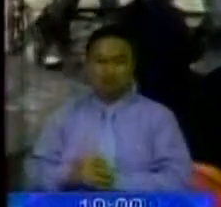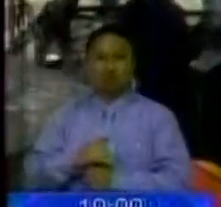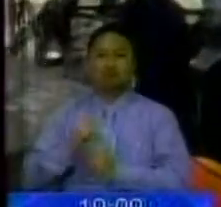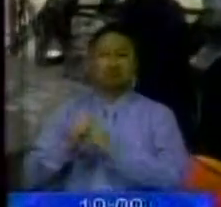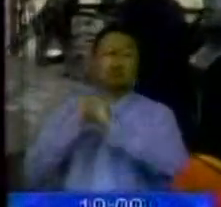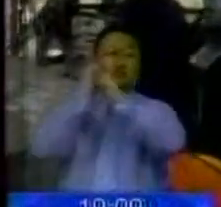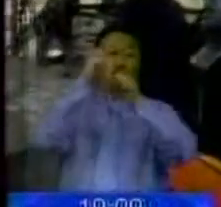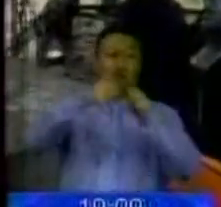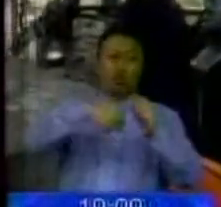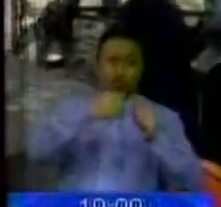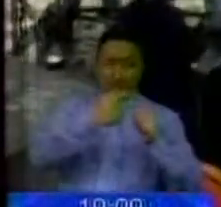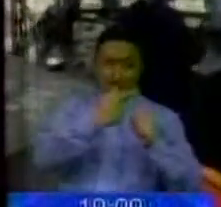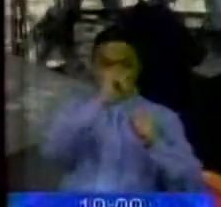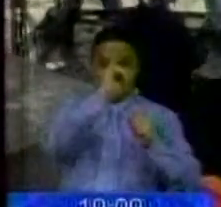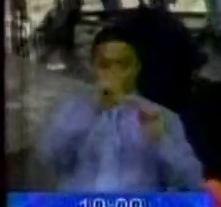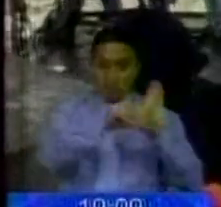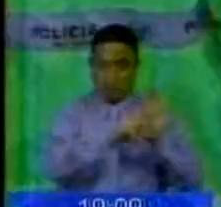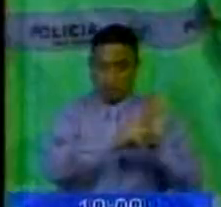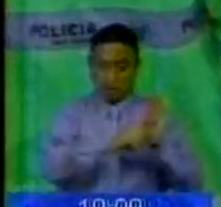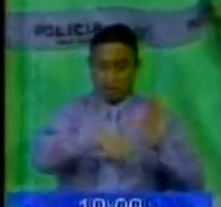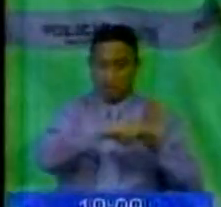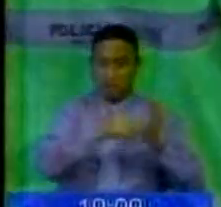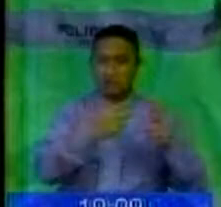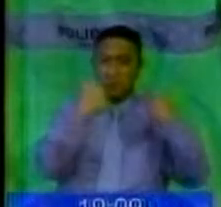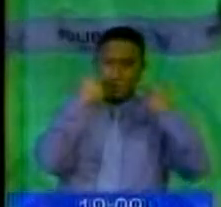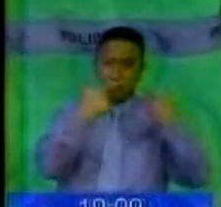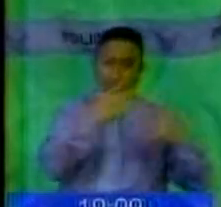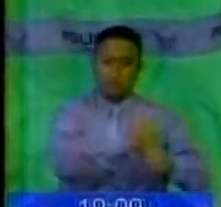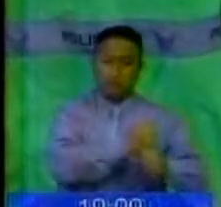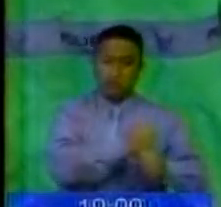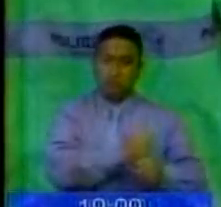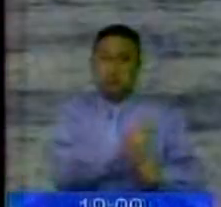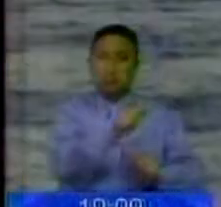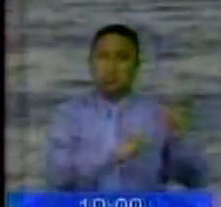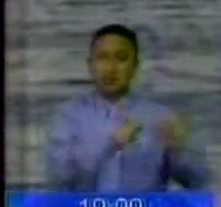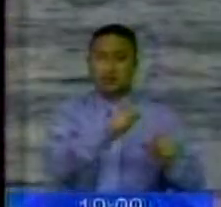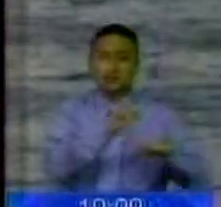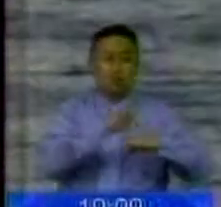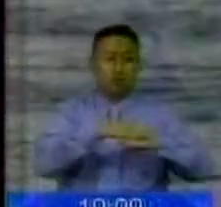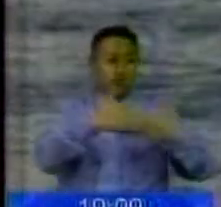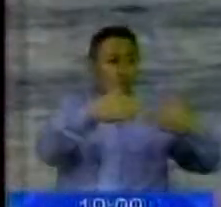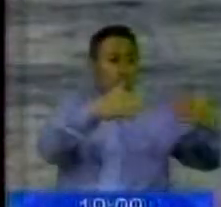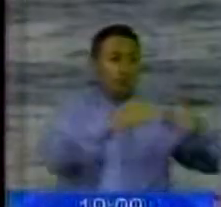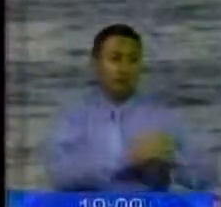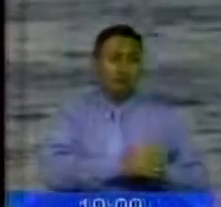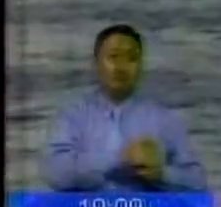ilegal, aseguró que se ha trabajado en seguridad marítima con la disuasión efectiva para que toda la